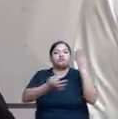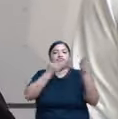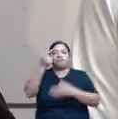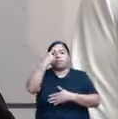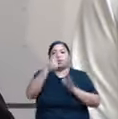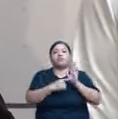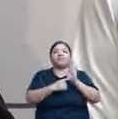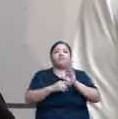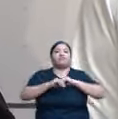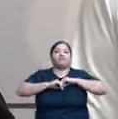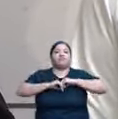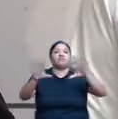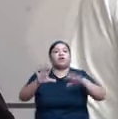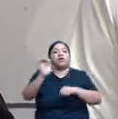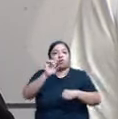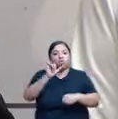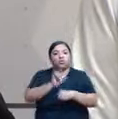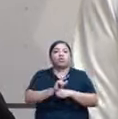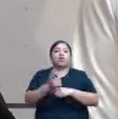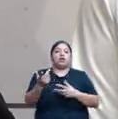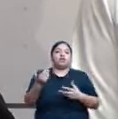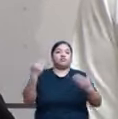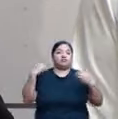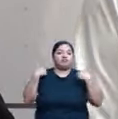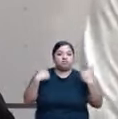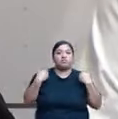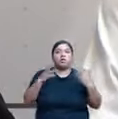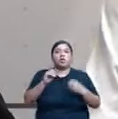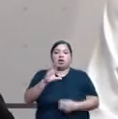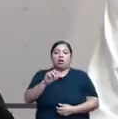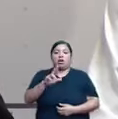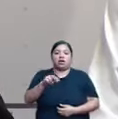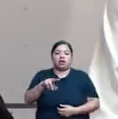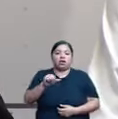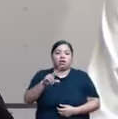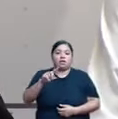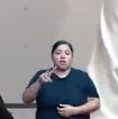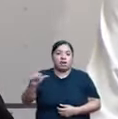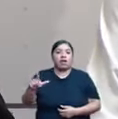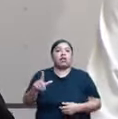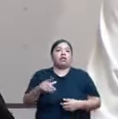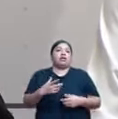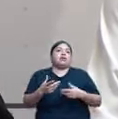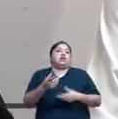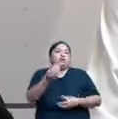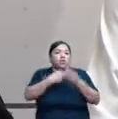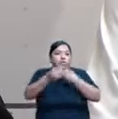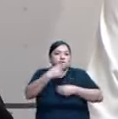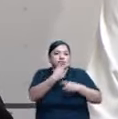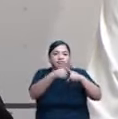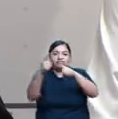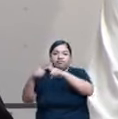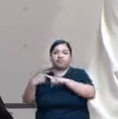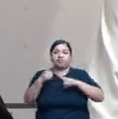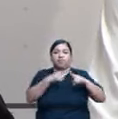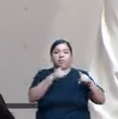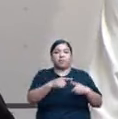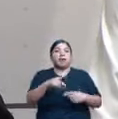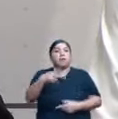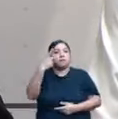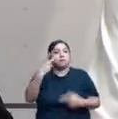culturales, recreativas, nuestros festivales como el carnaval, nuestra gastronomía con el fin de que más personas puedan visitar nuestro